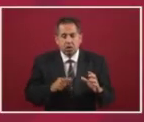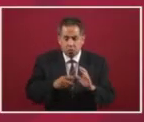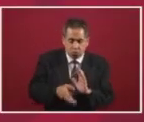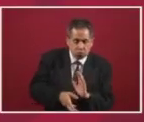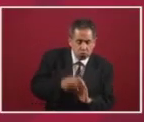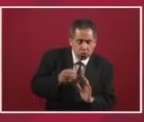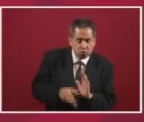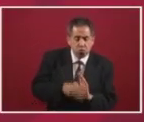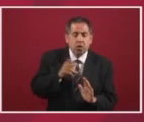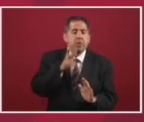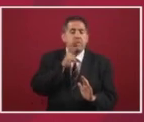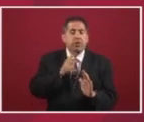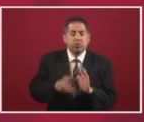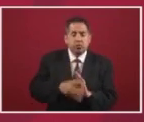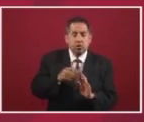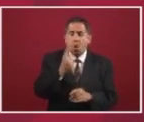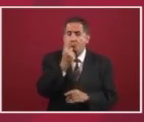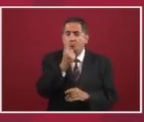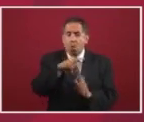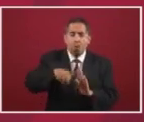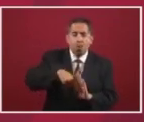extrayendo petróleo de un pozo.